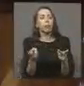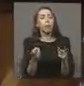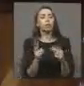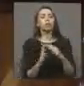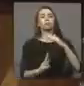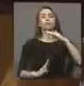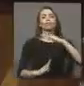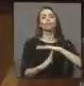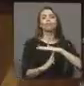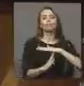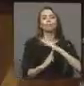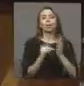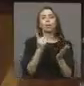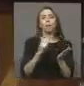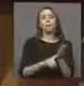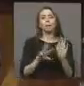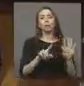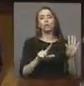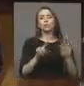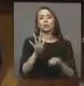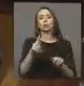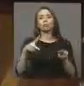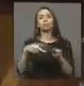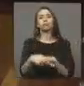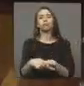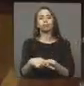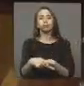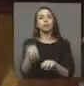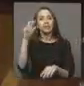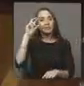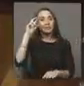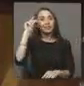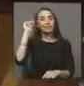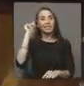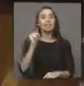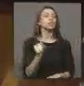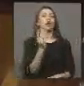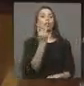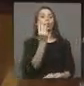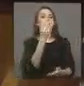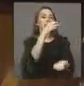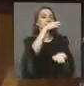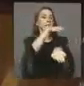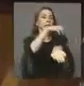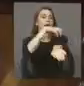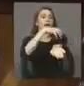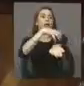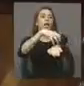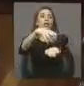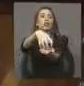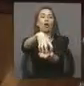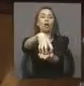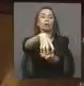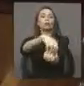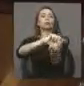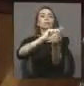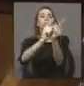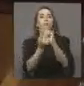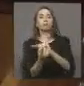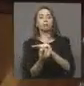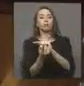interrumpida el año 1974 con la creación de las 13 regiones del país, lo que significó